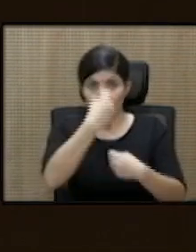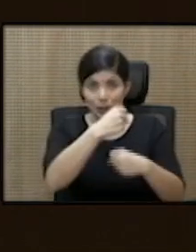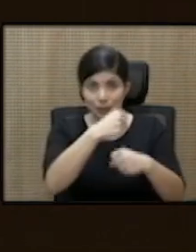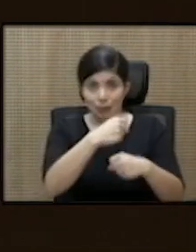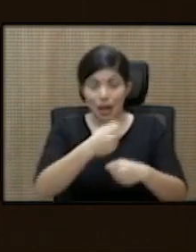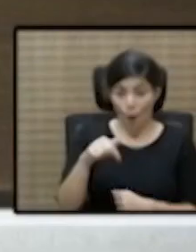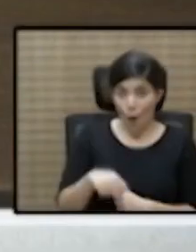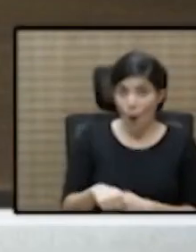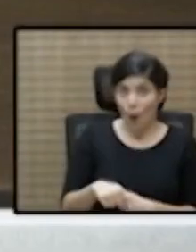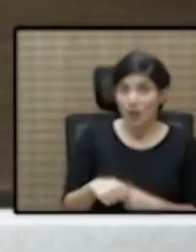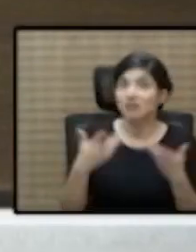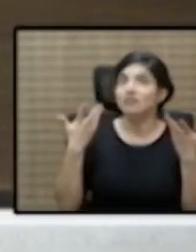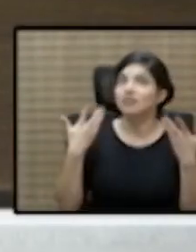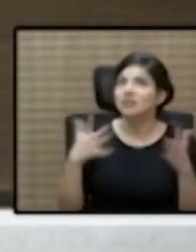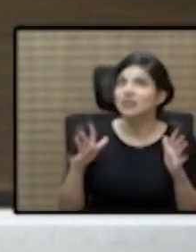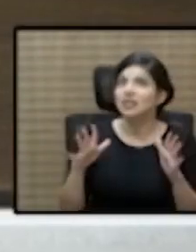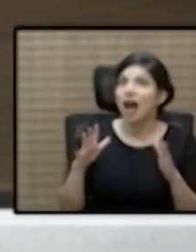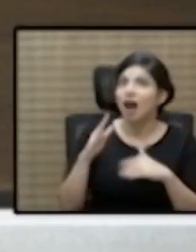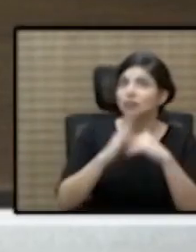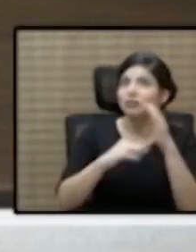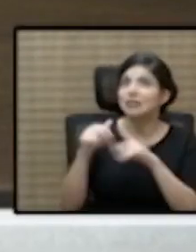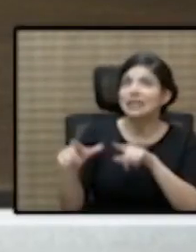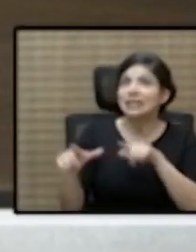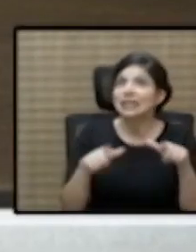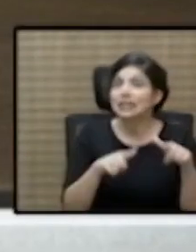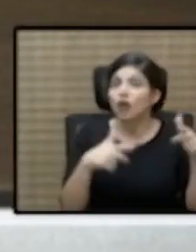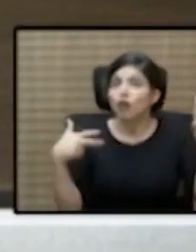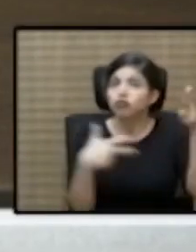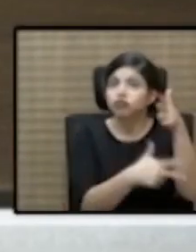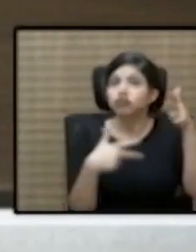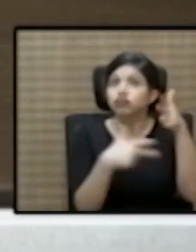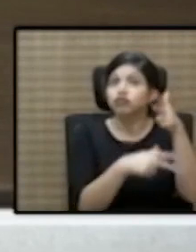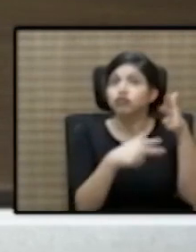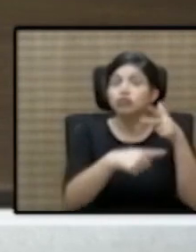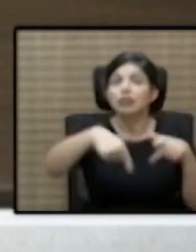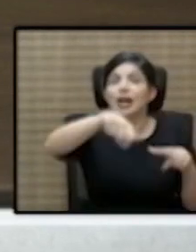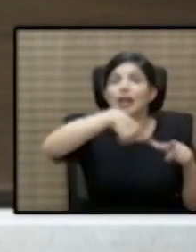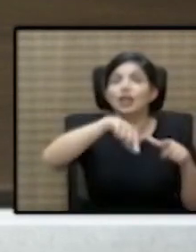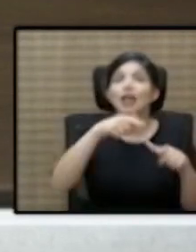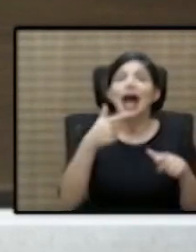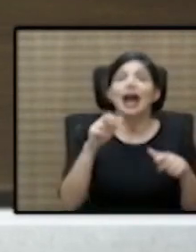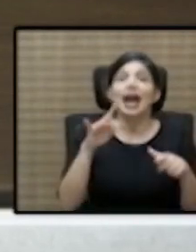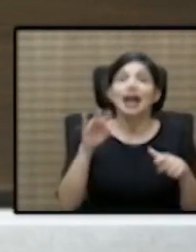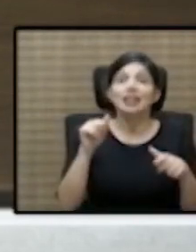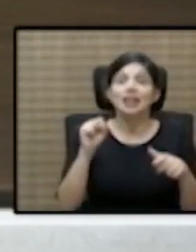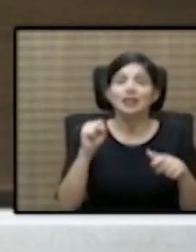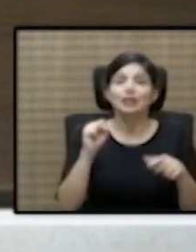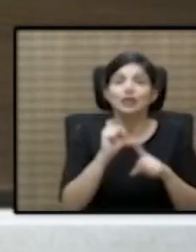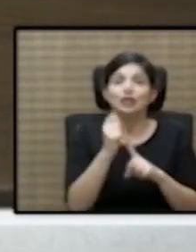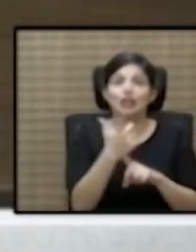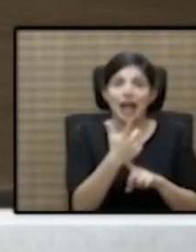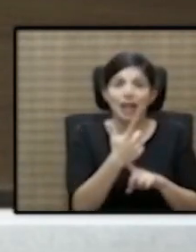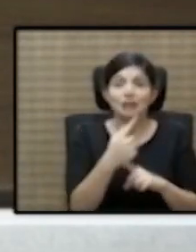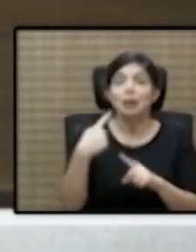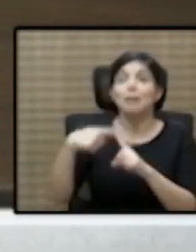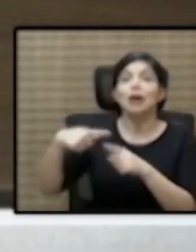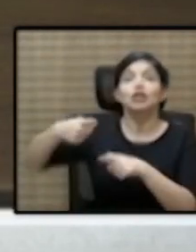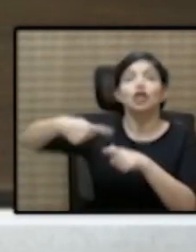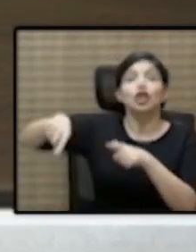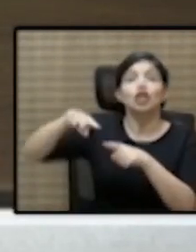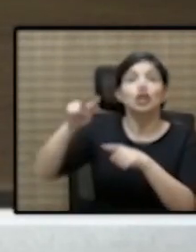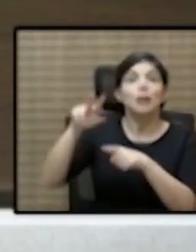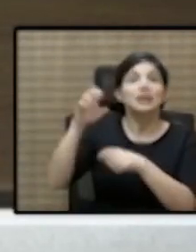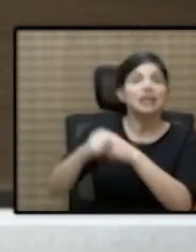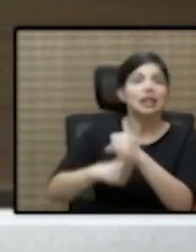hoy ya se han entregado las obras del paso a desnivel de garantías sociales y de la rotonda del Bicentenario en